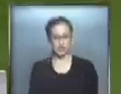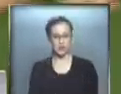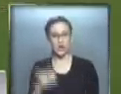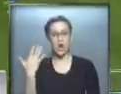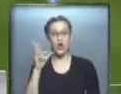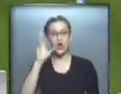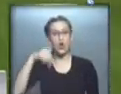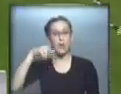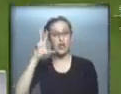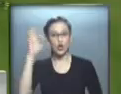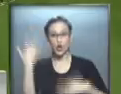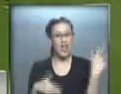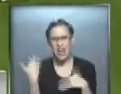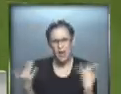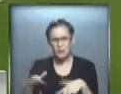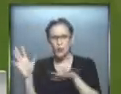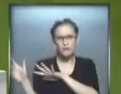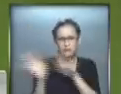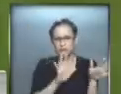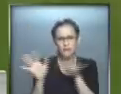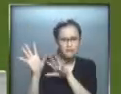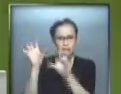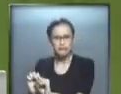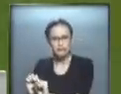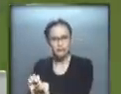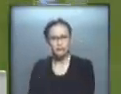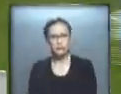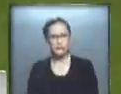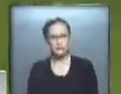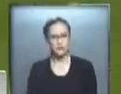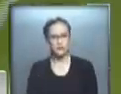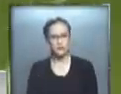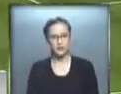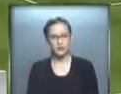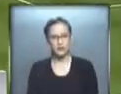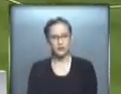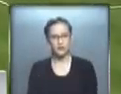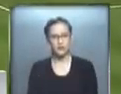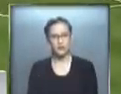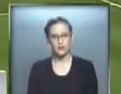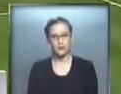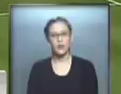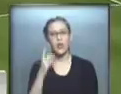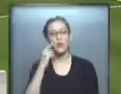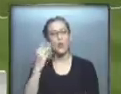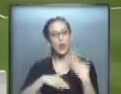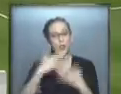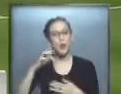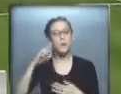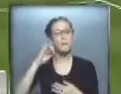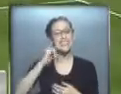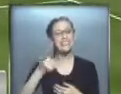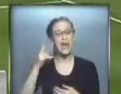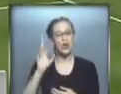marcar y de cortar a pizarro aunque se quede en el borde del área y no hace nada y un jugador como pizarro un gran delantero como es